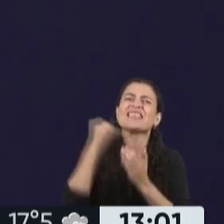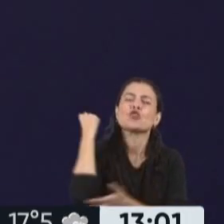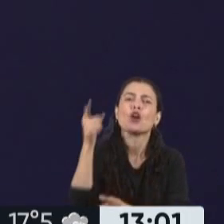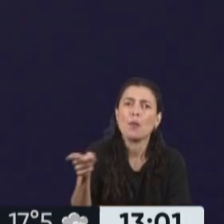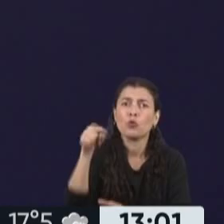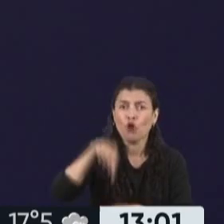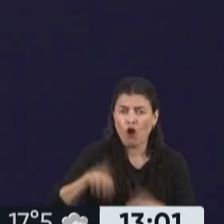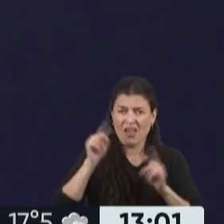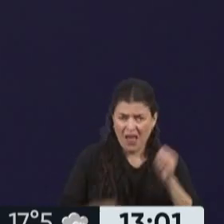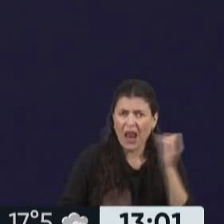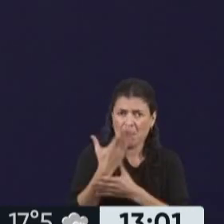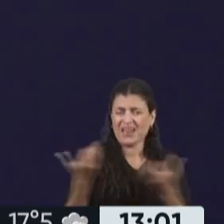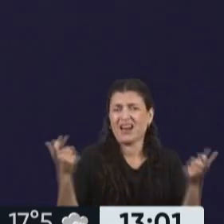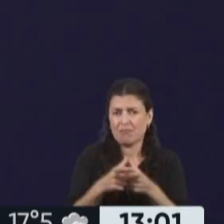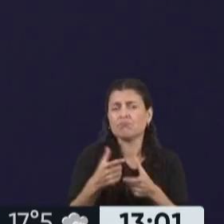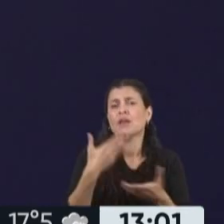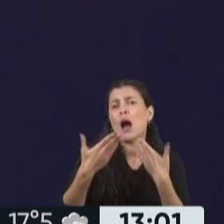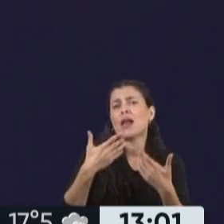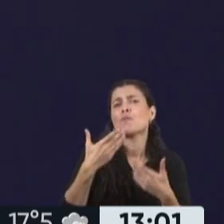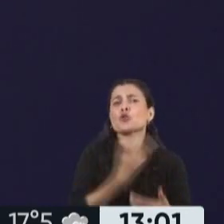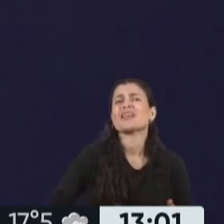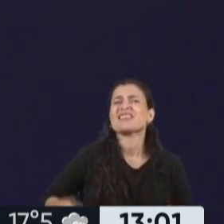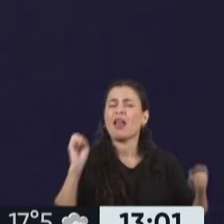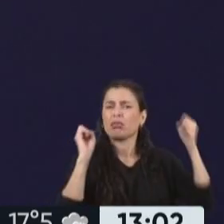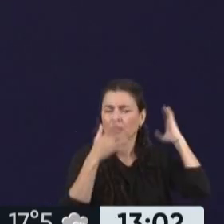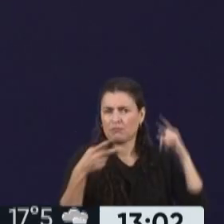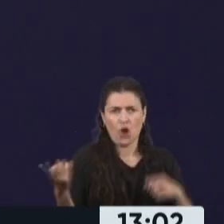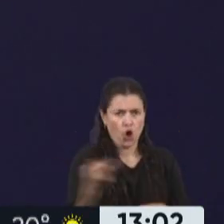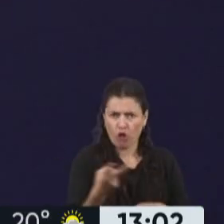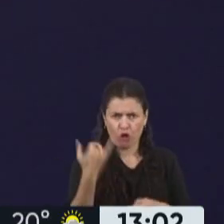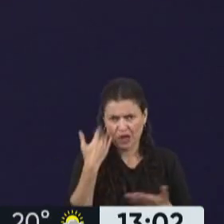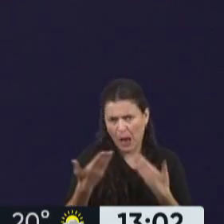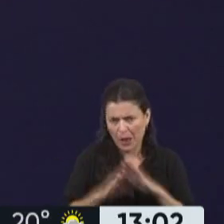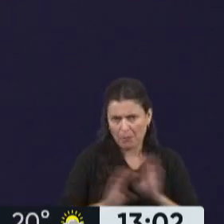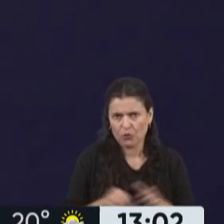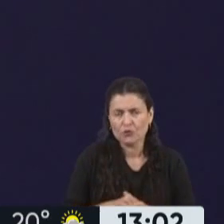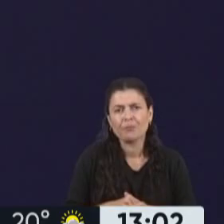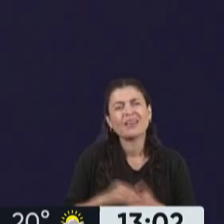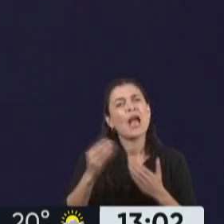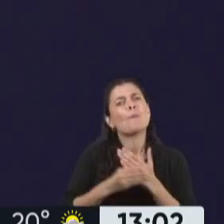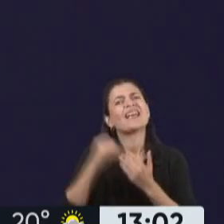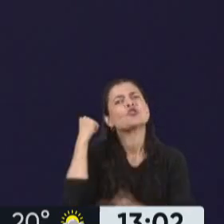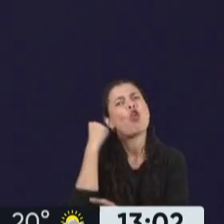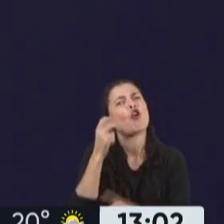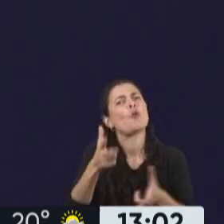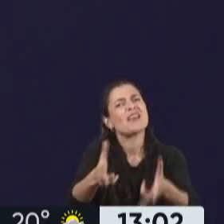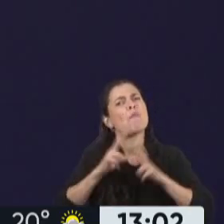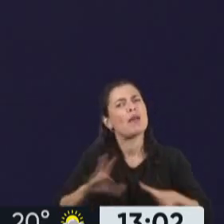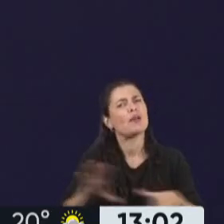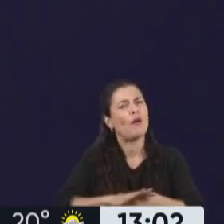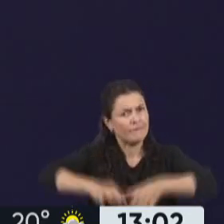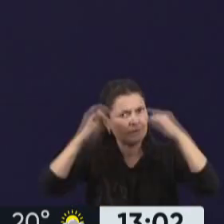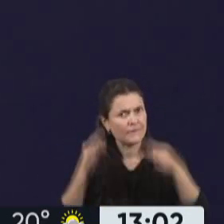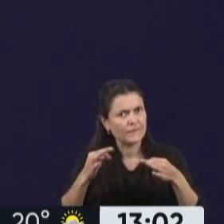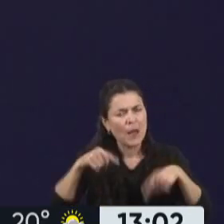de la Nación. El ministro Caputo me precisó que estaban